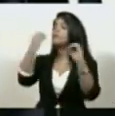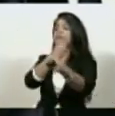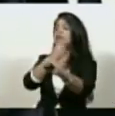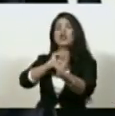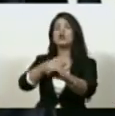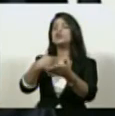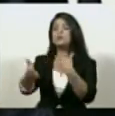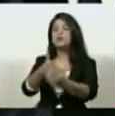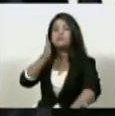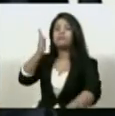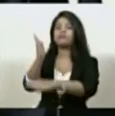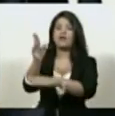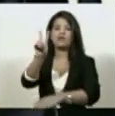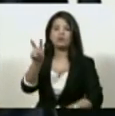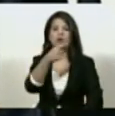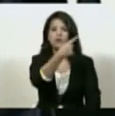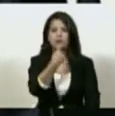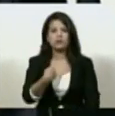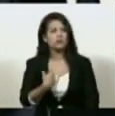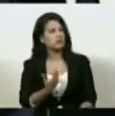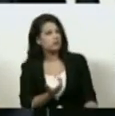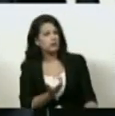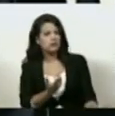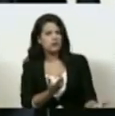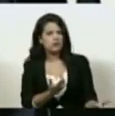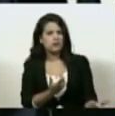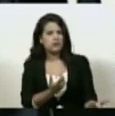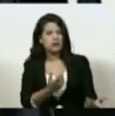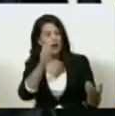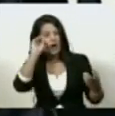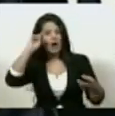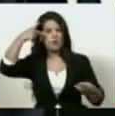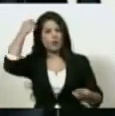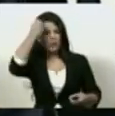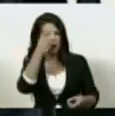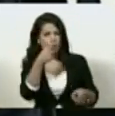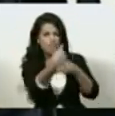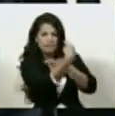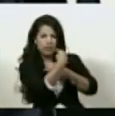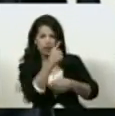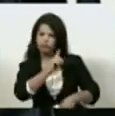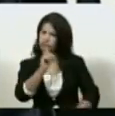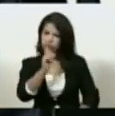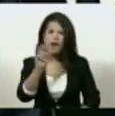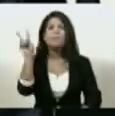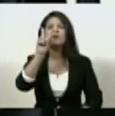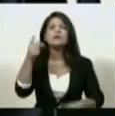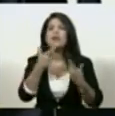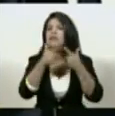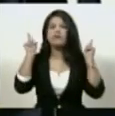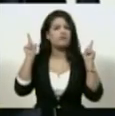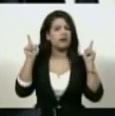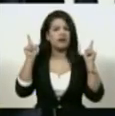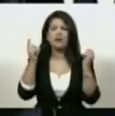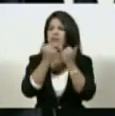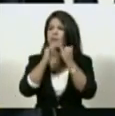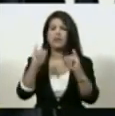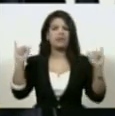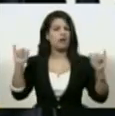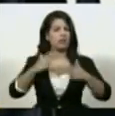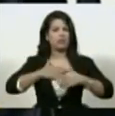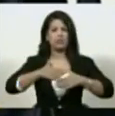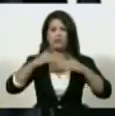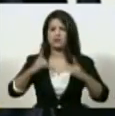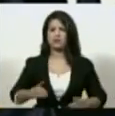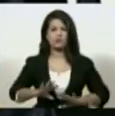que nos va a sancionar para que opinemos como él quiere. Venezuela es libre, soberana, es independiente. Lamentablemente tenemos